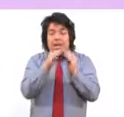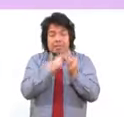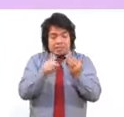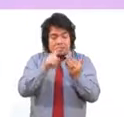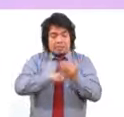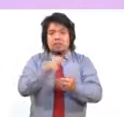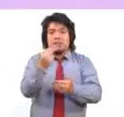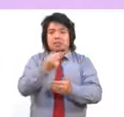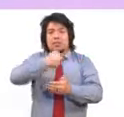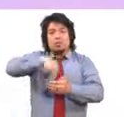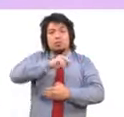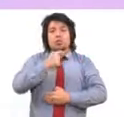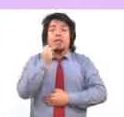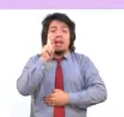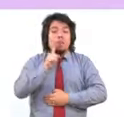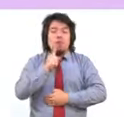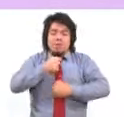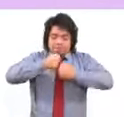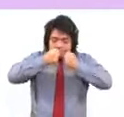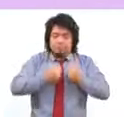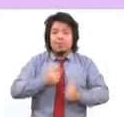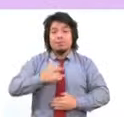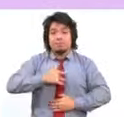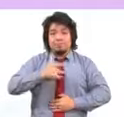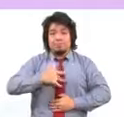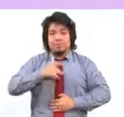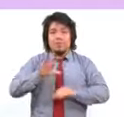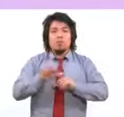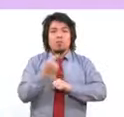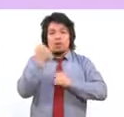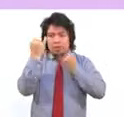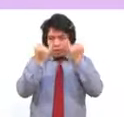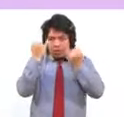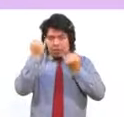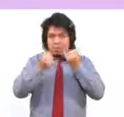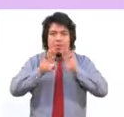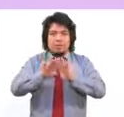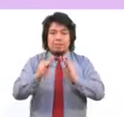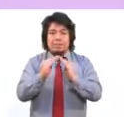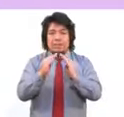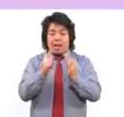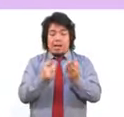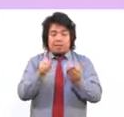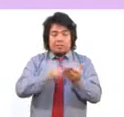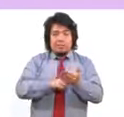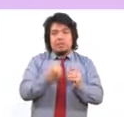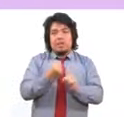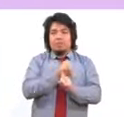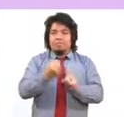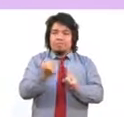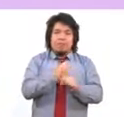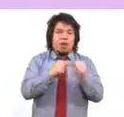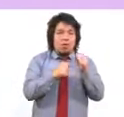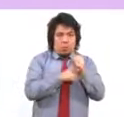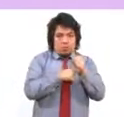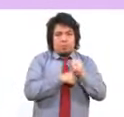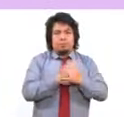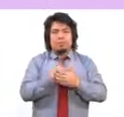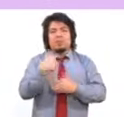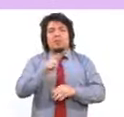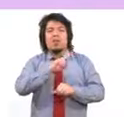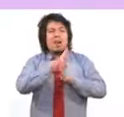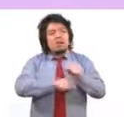las mujeres, no el lugar donde detrás de la puerta se esconde la violencia. Desnormalizar la violencia